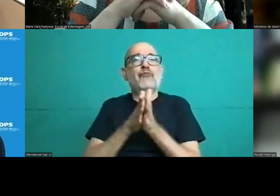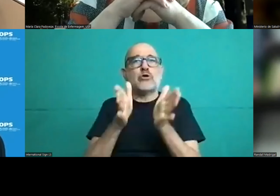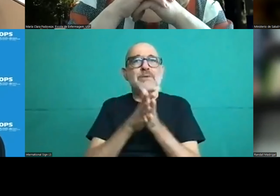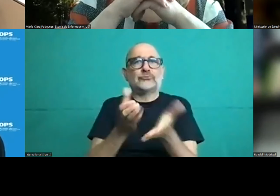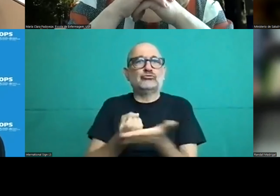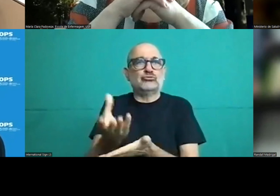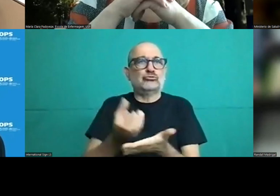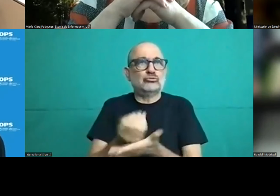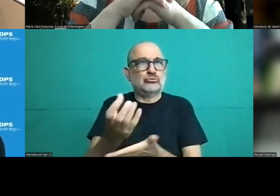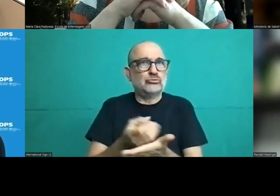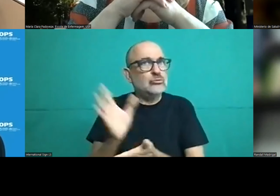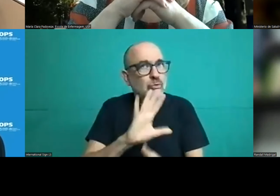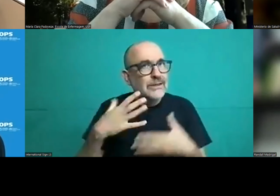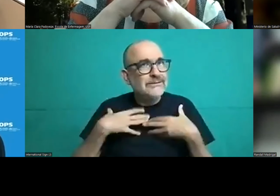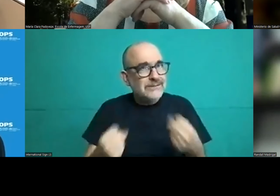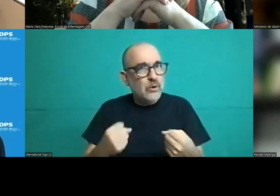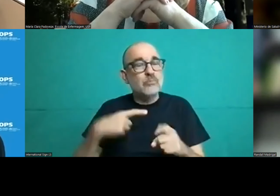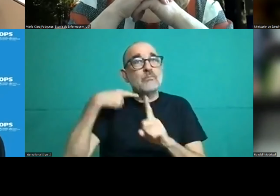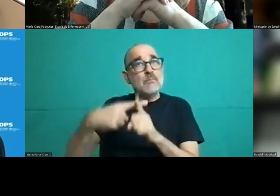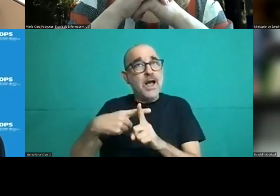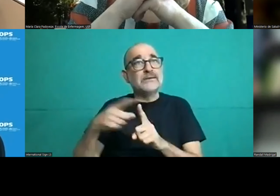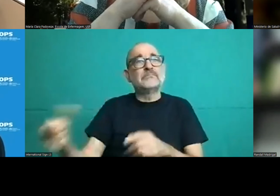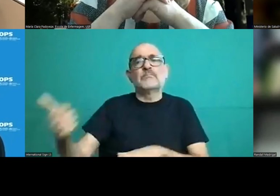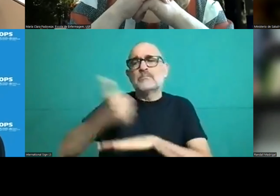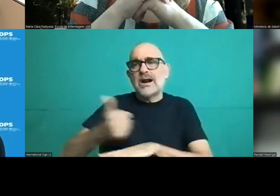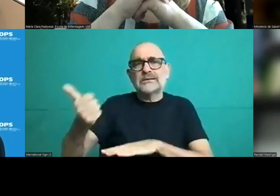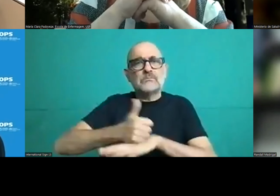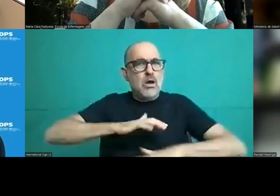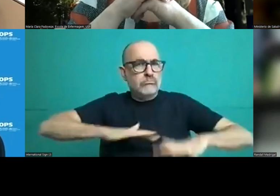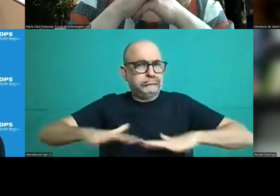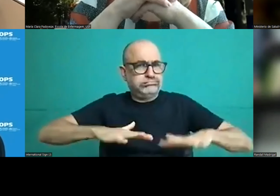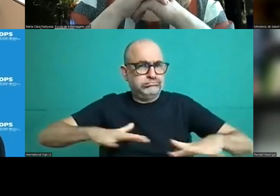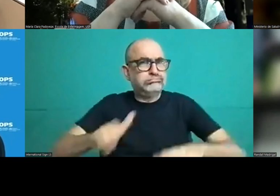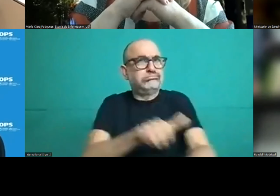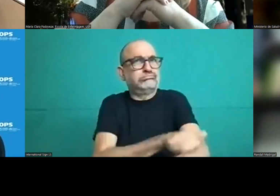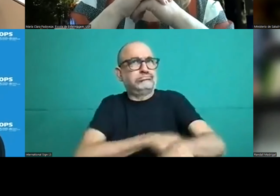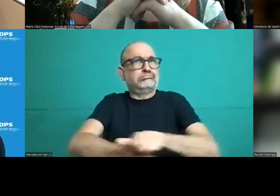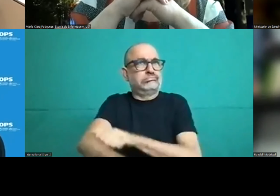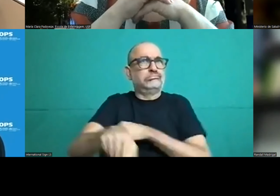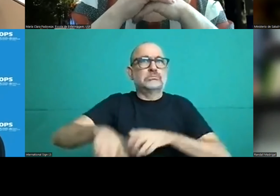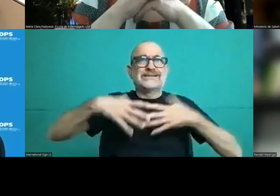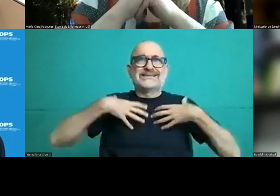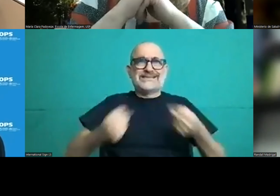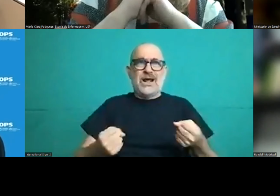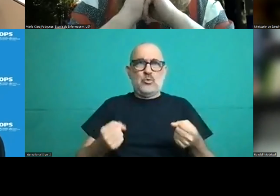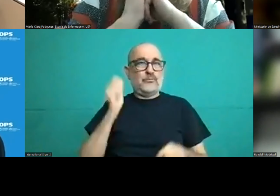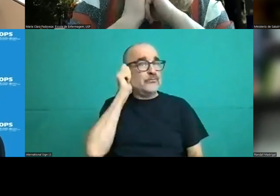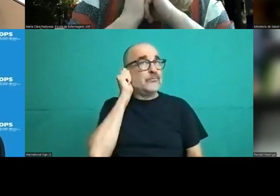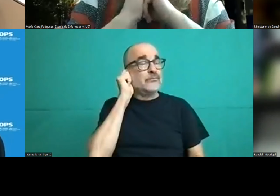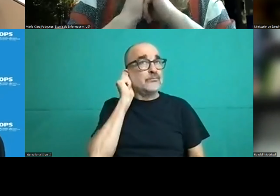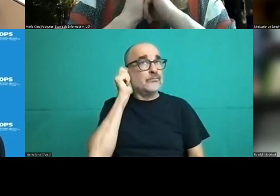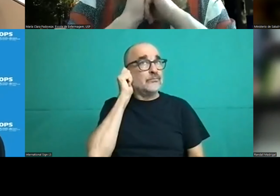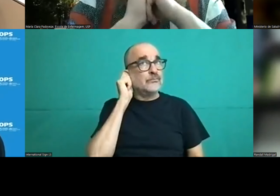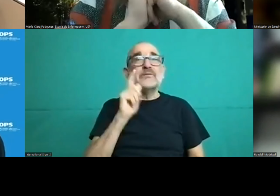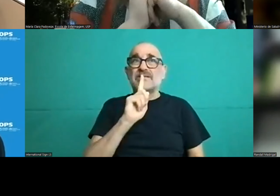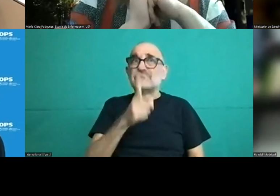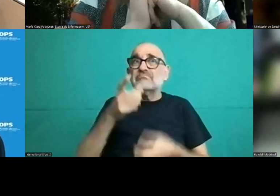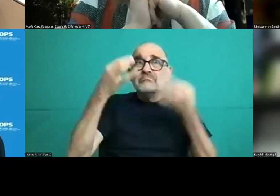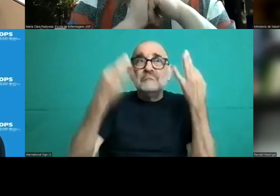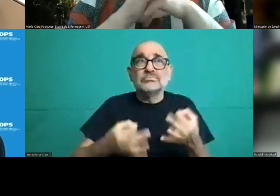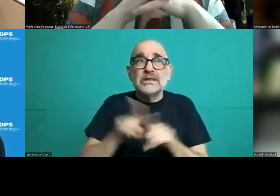también gratificante, repito, escuchar a los profesionales de la salud que han participado de este evento con